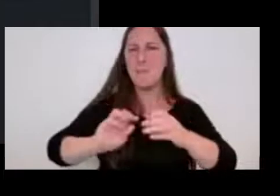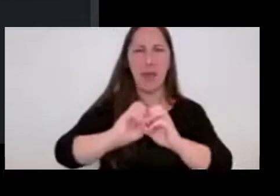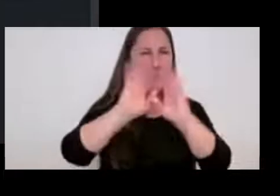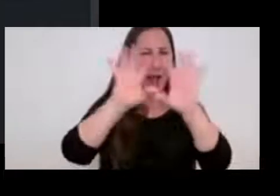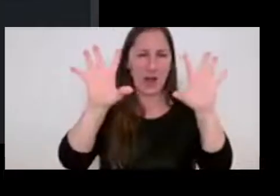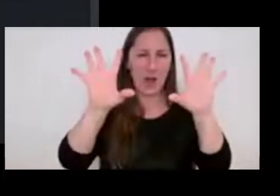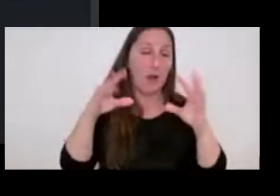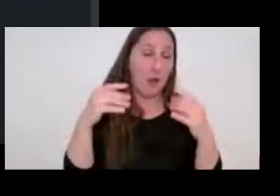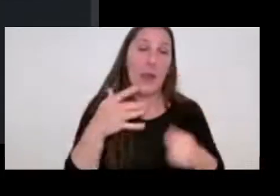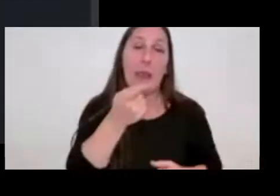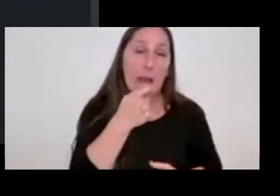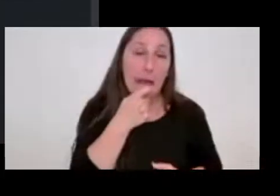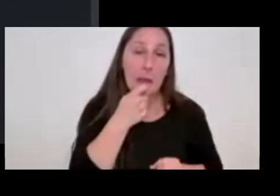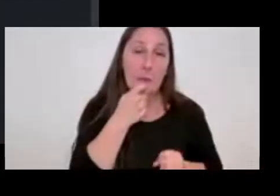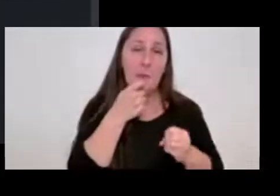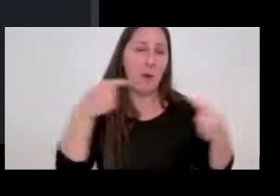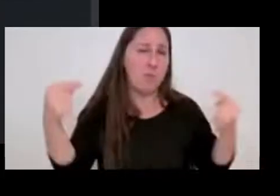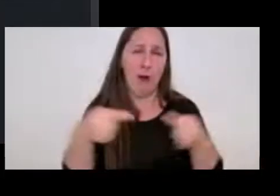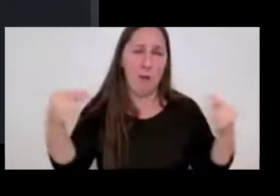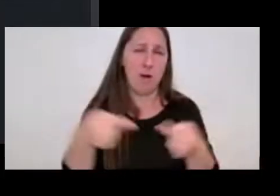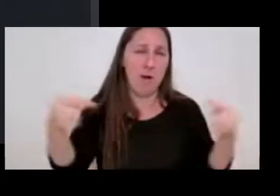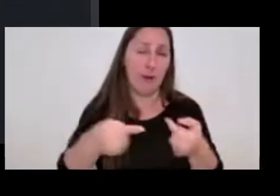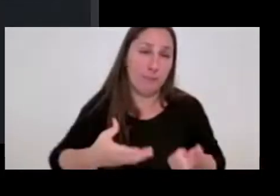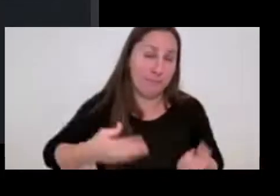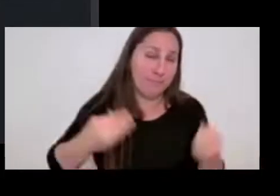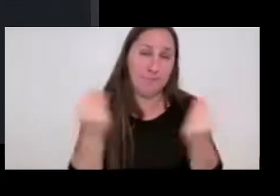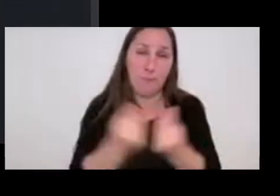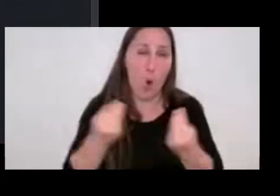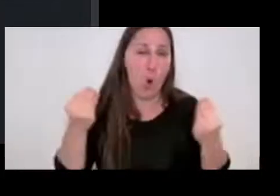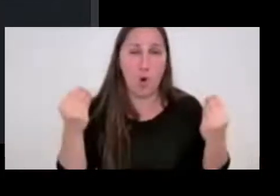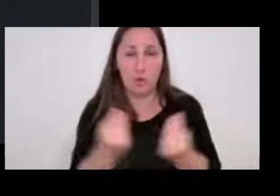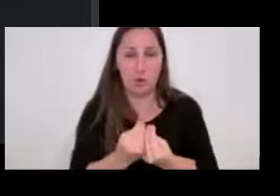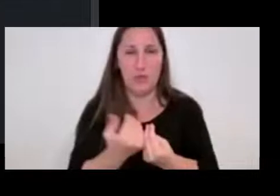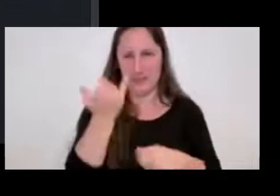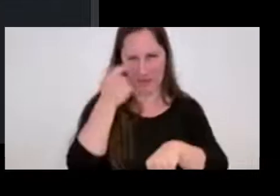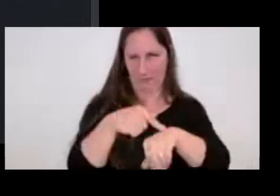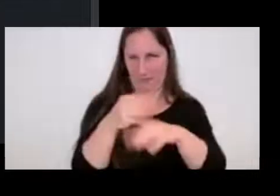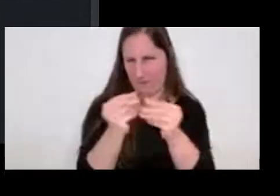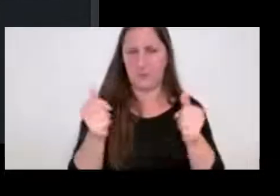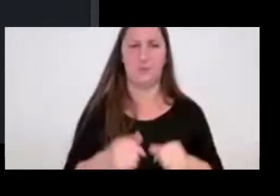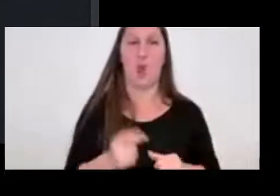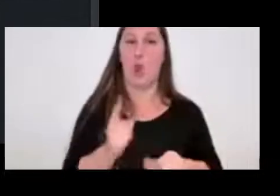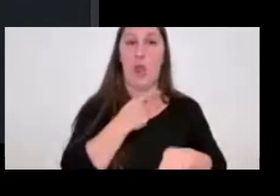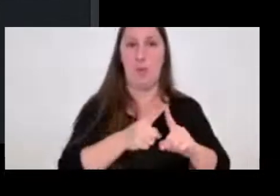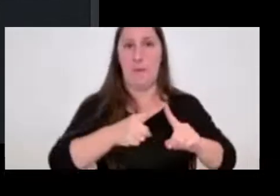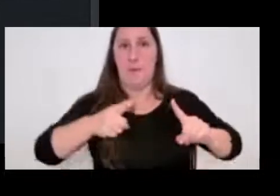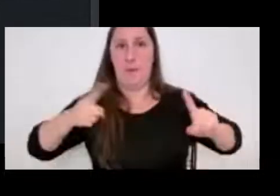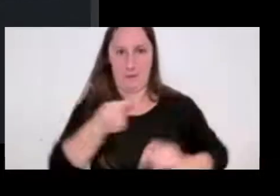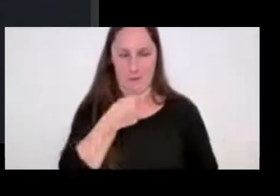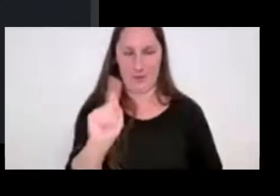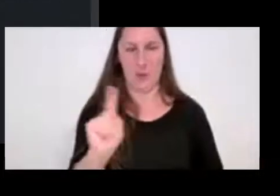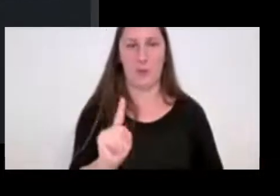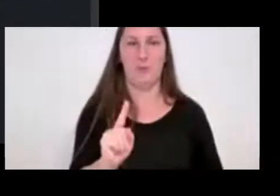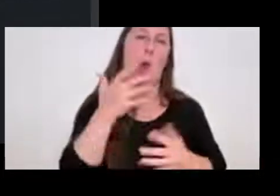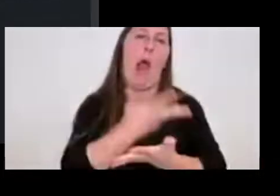ejemplos de casos que chocan entre sí, de las distintas cosas. Y ya estamos llegando, ¿eh? No quiero excederme en el tiempo, no los quiero